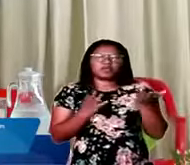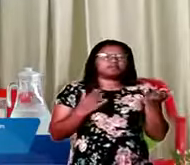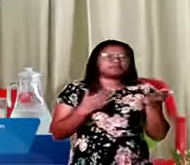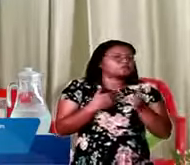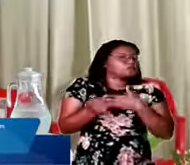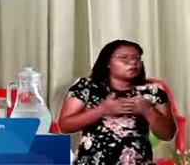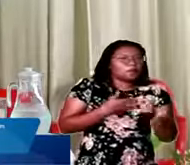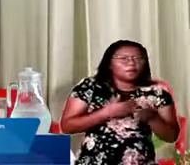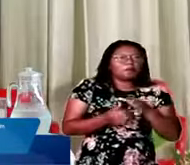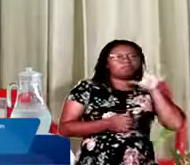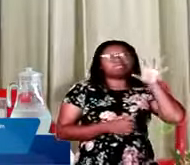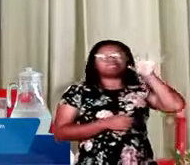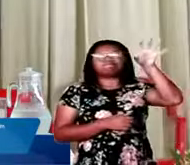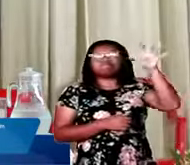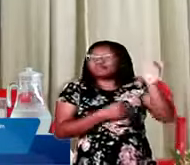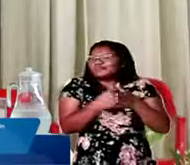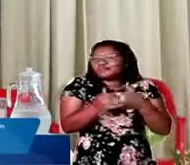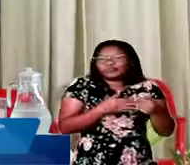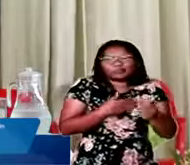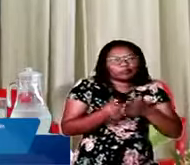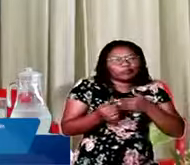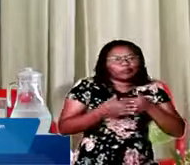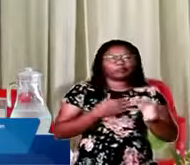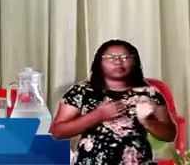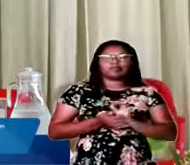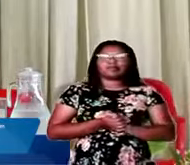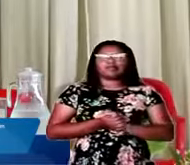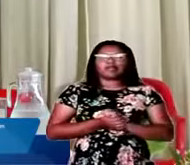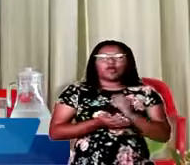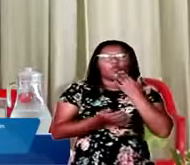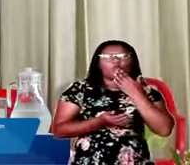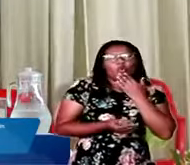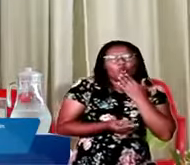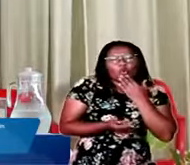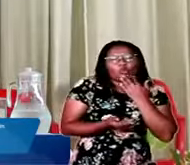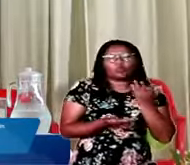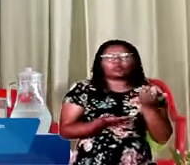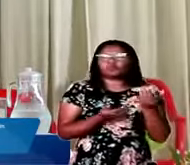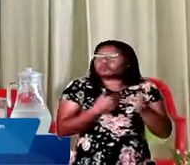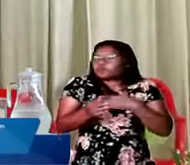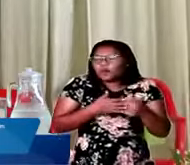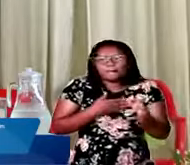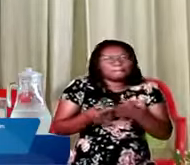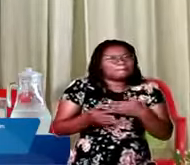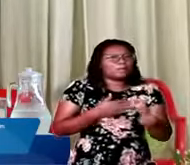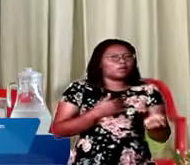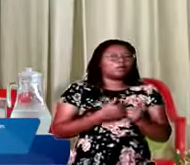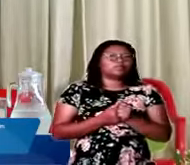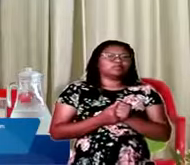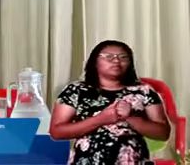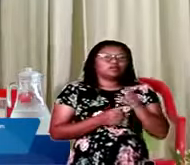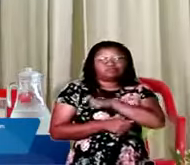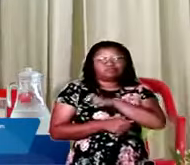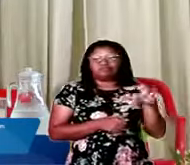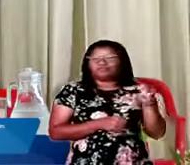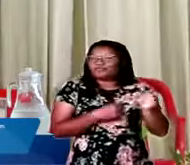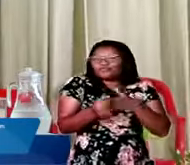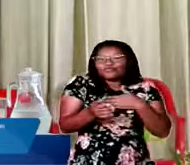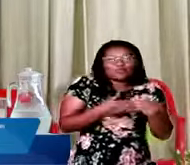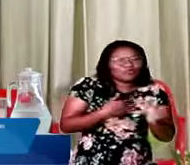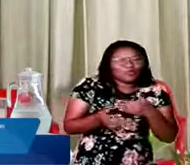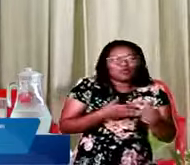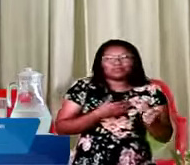la nacionalidad, que no importa el color, que no importa el estrato social.